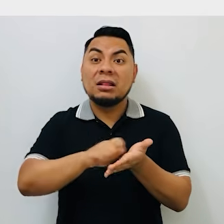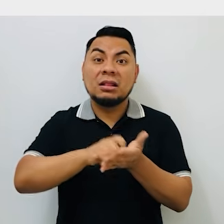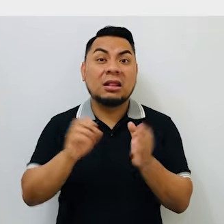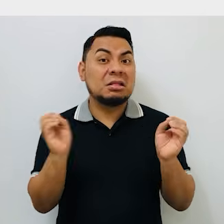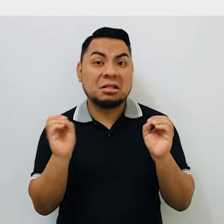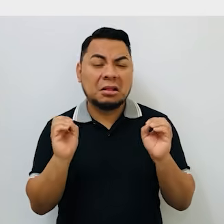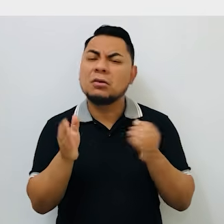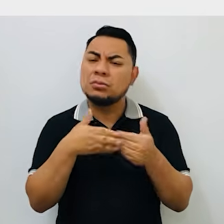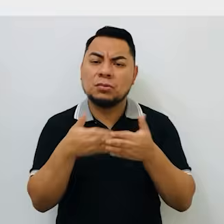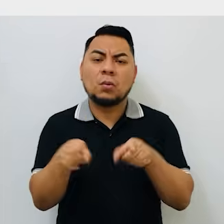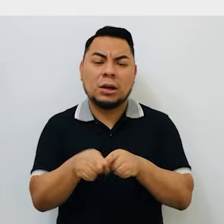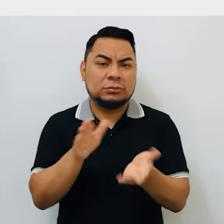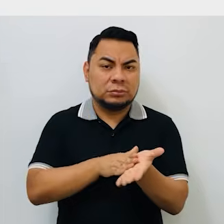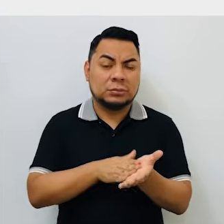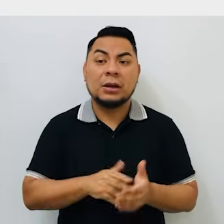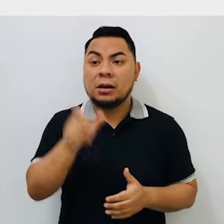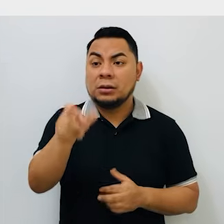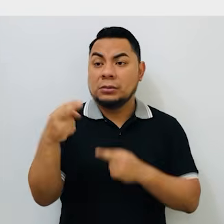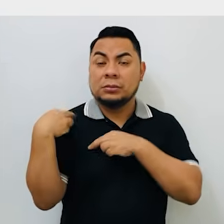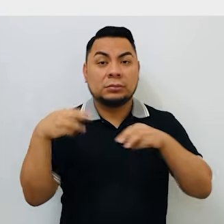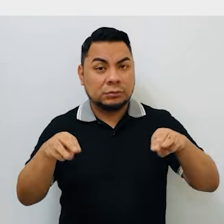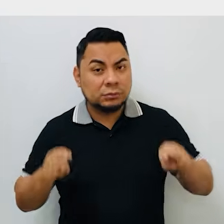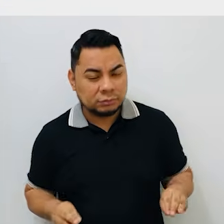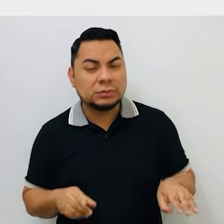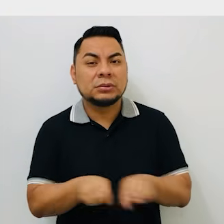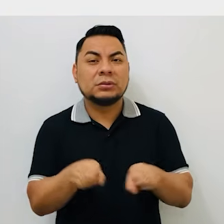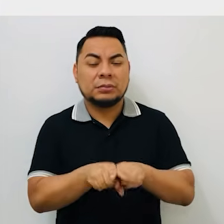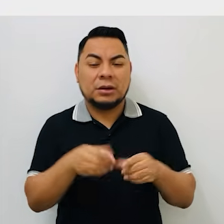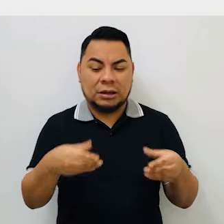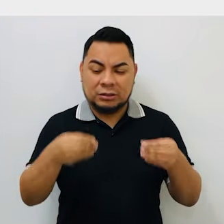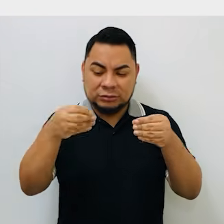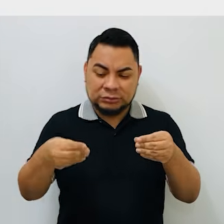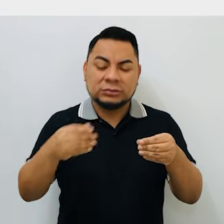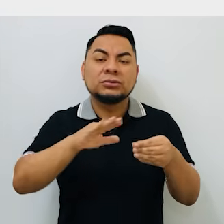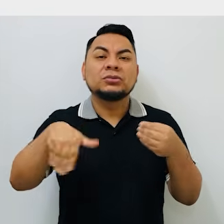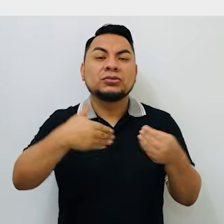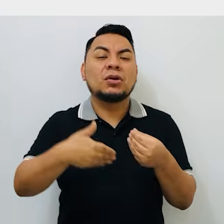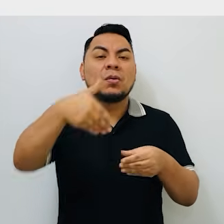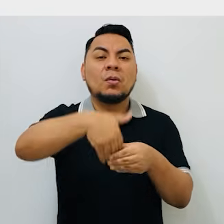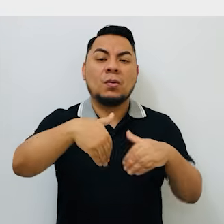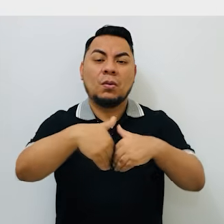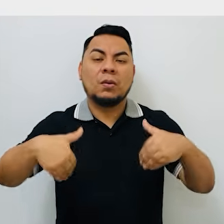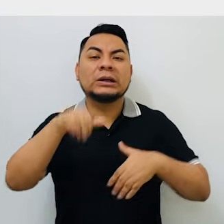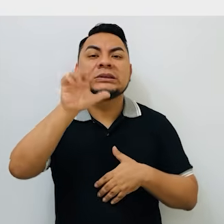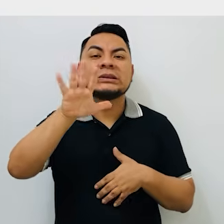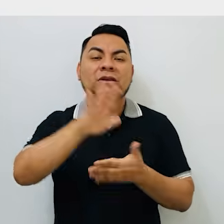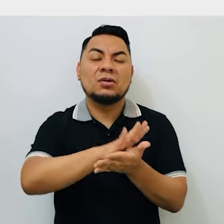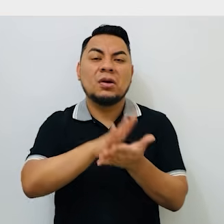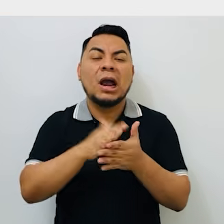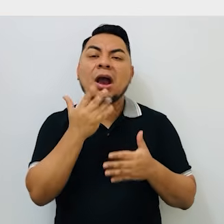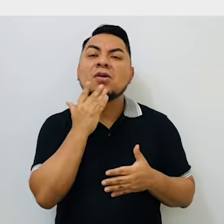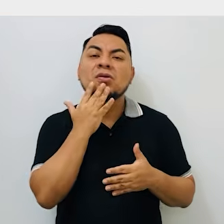escrito ninguna observación. Los miembros de mesa separan del paquete de escrutinio un juego de